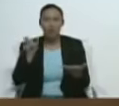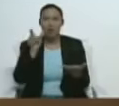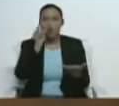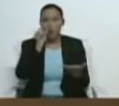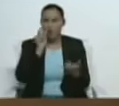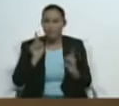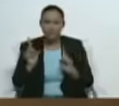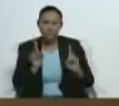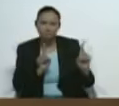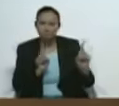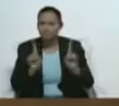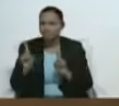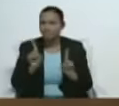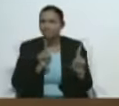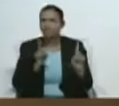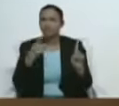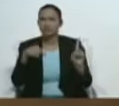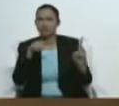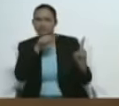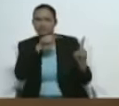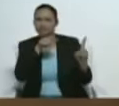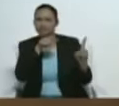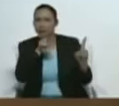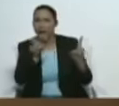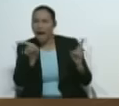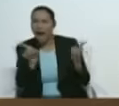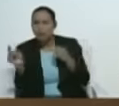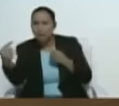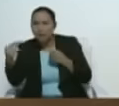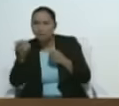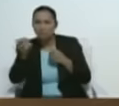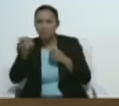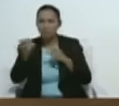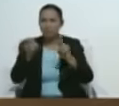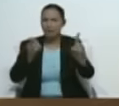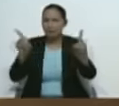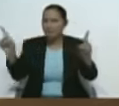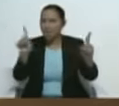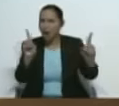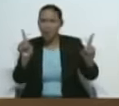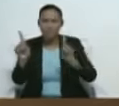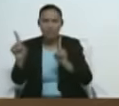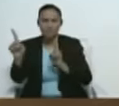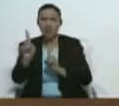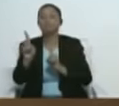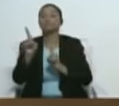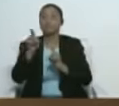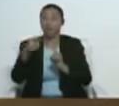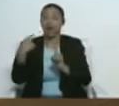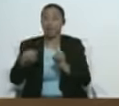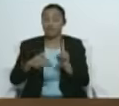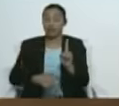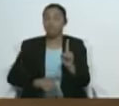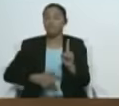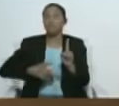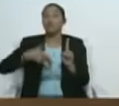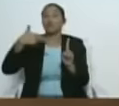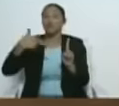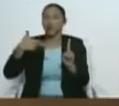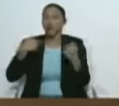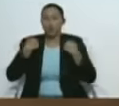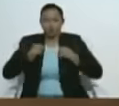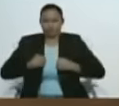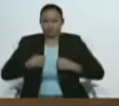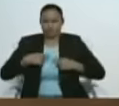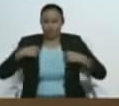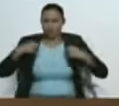un sujeto que se encontraba en el lugar y que presuntamente portaba un arma de fuego entre su ropa